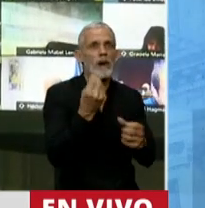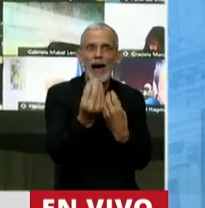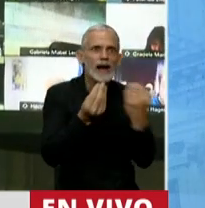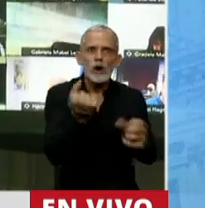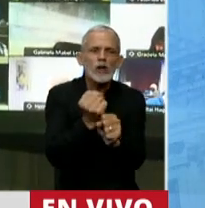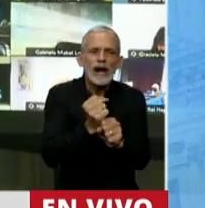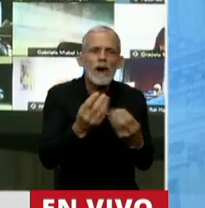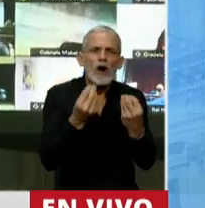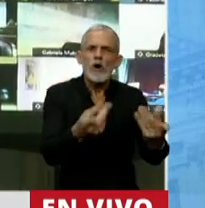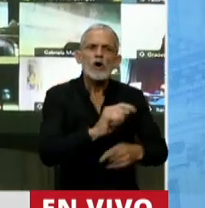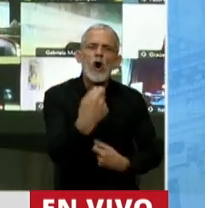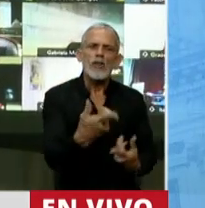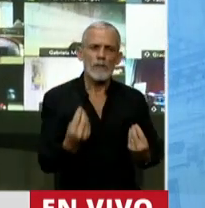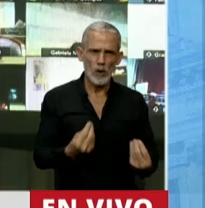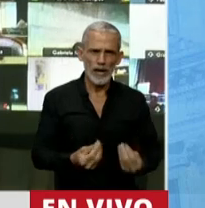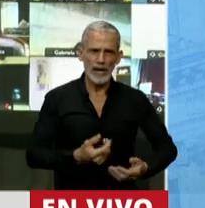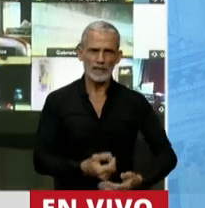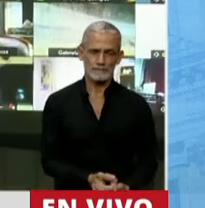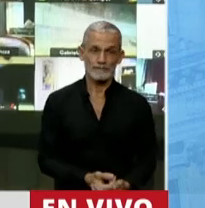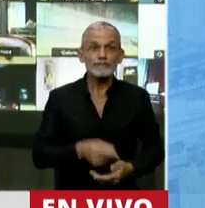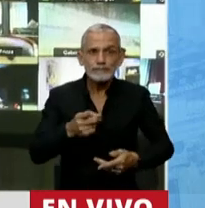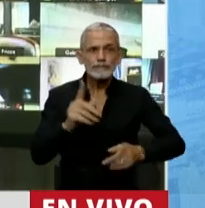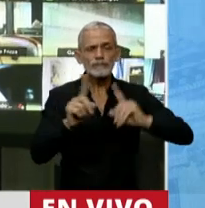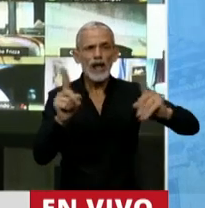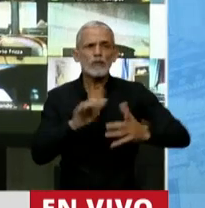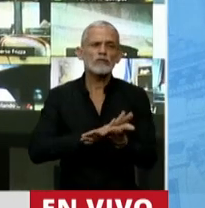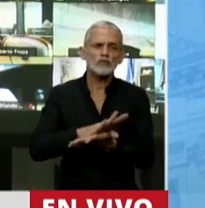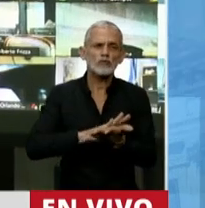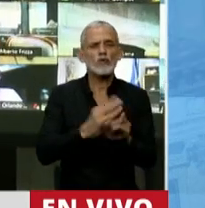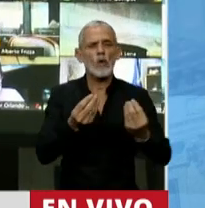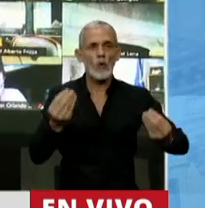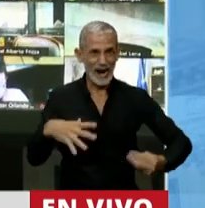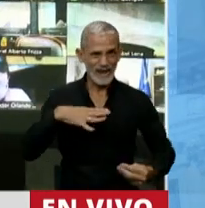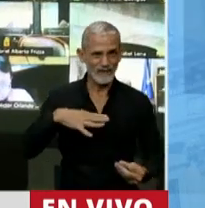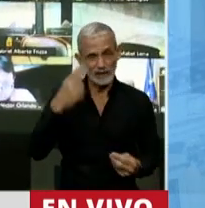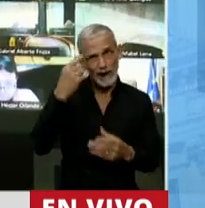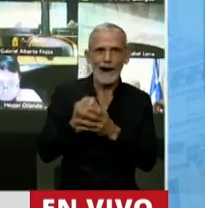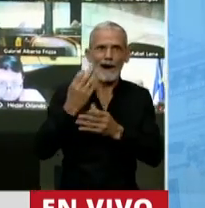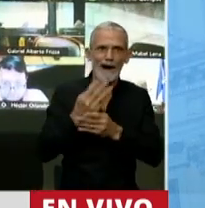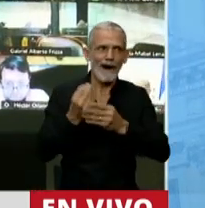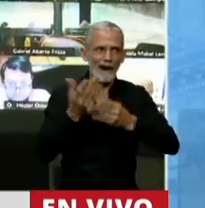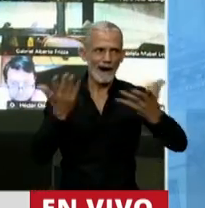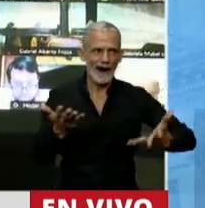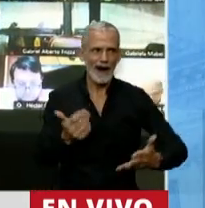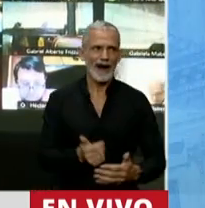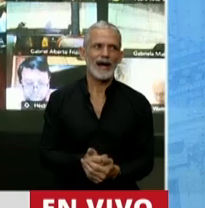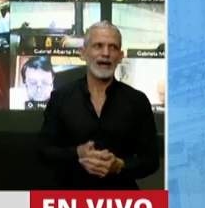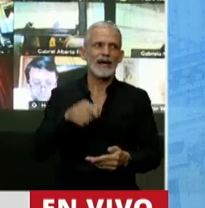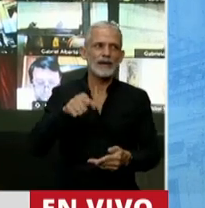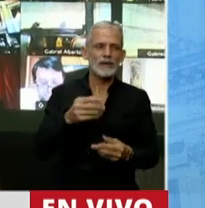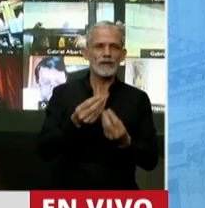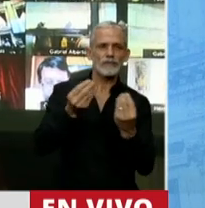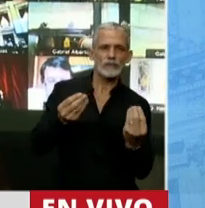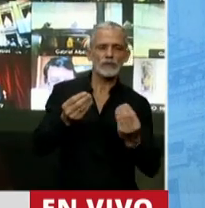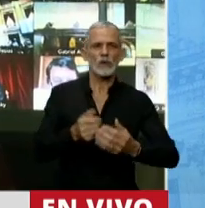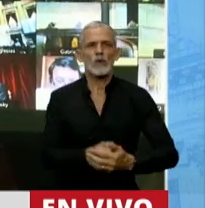trabajo. No hay otras alternativas. Algunos hablaban de la falta de creatividad para